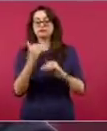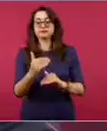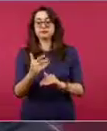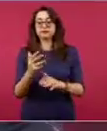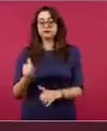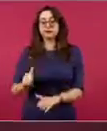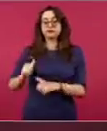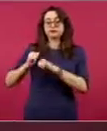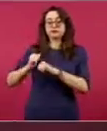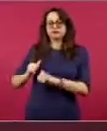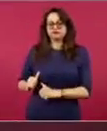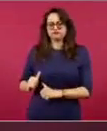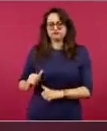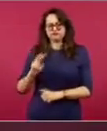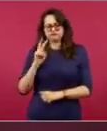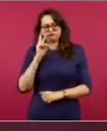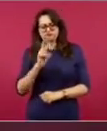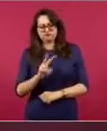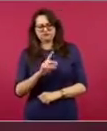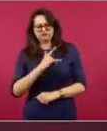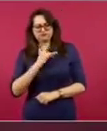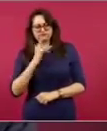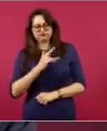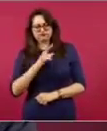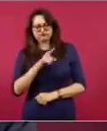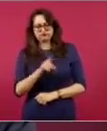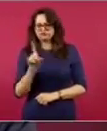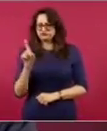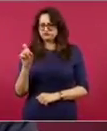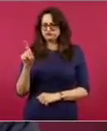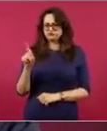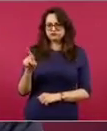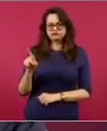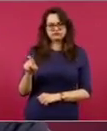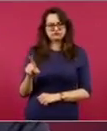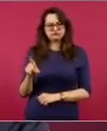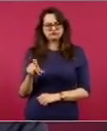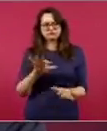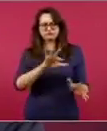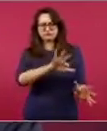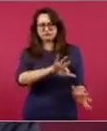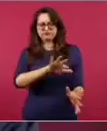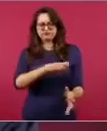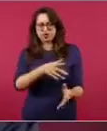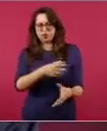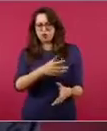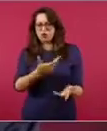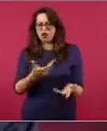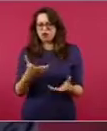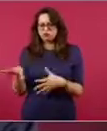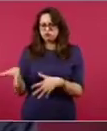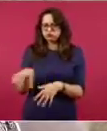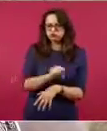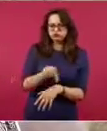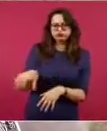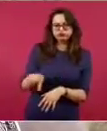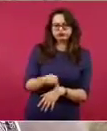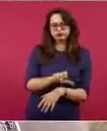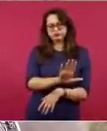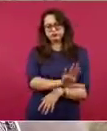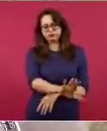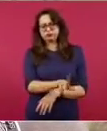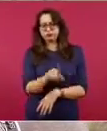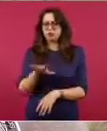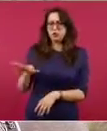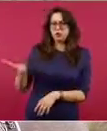cualquier momento, cuando haya necesidad de la disponibilidad total del acuífero para uso humano, pues